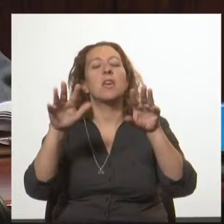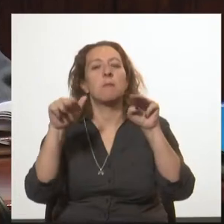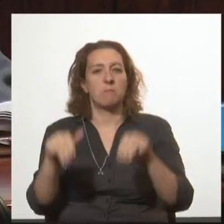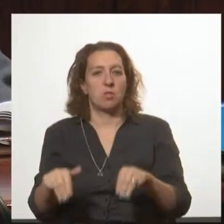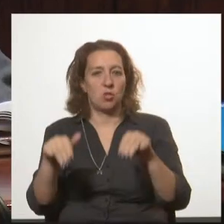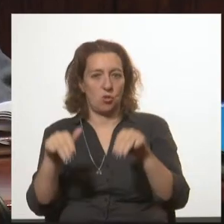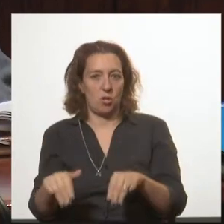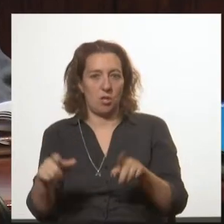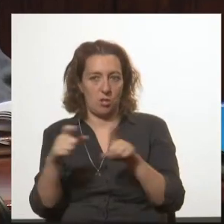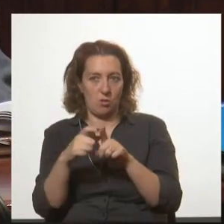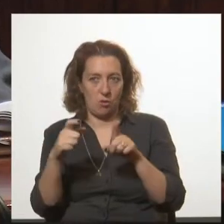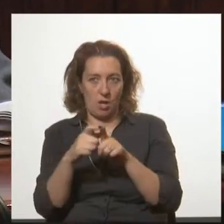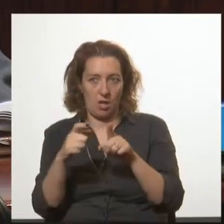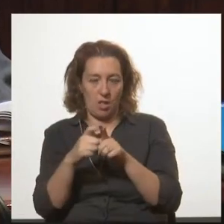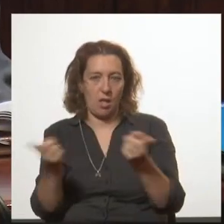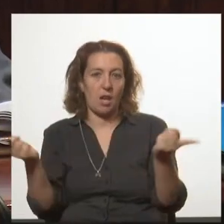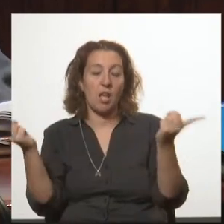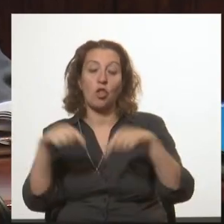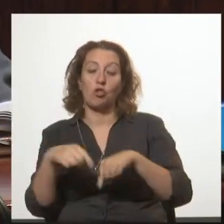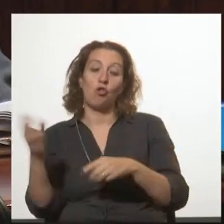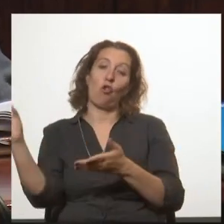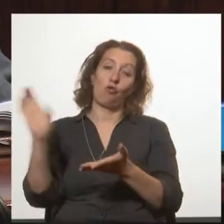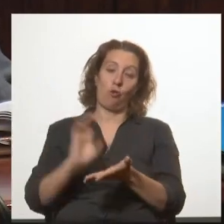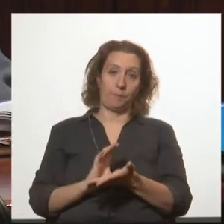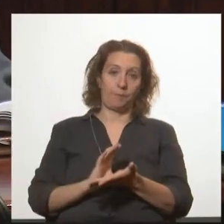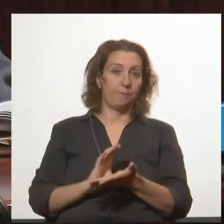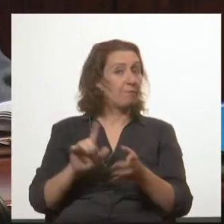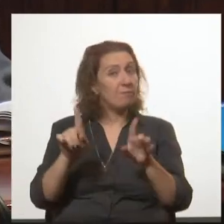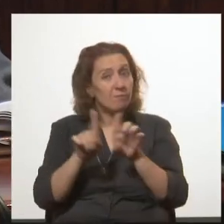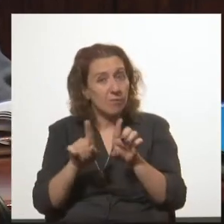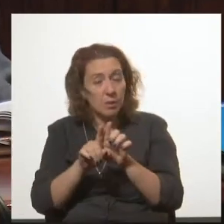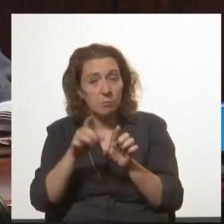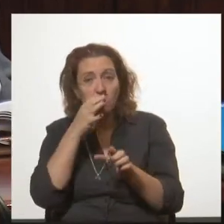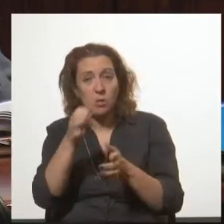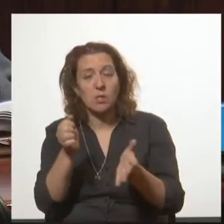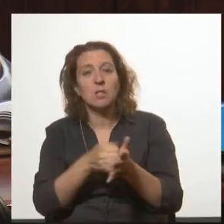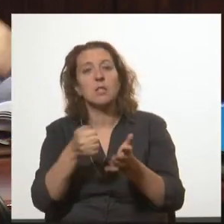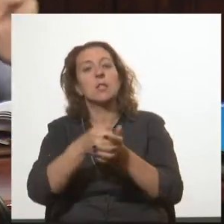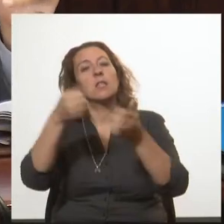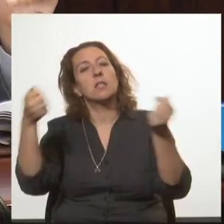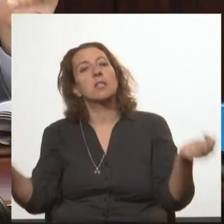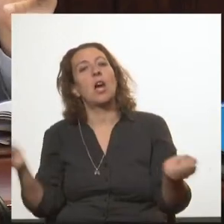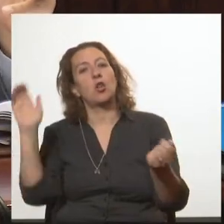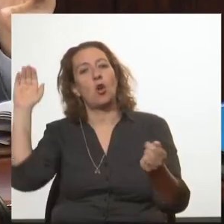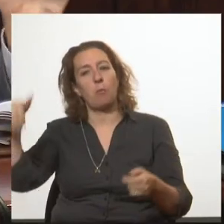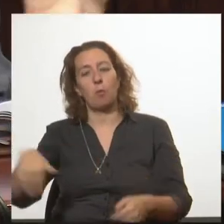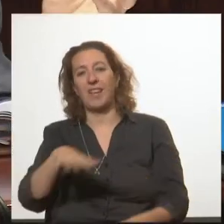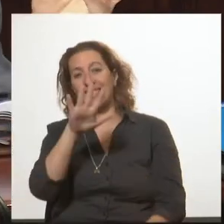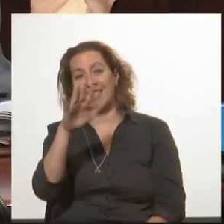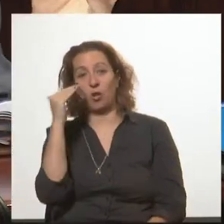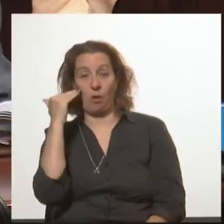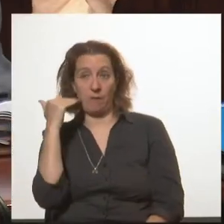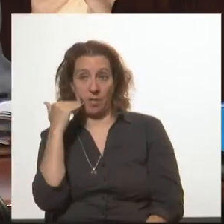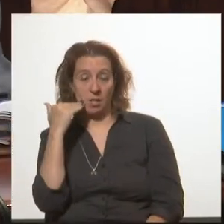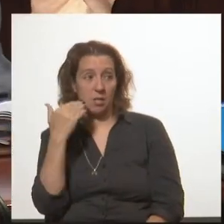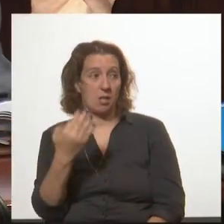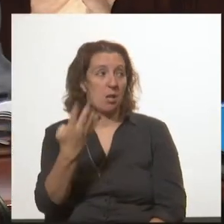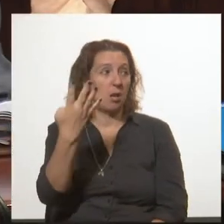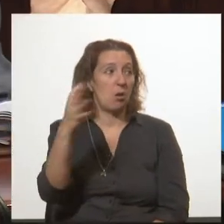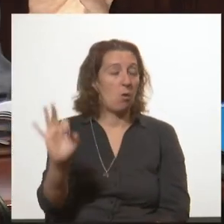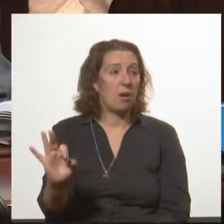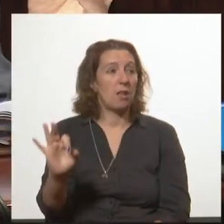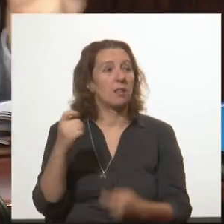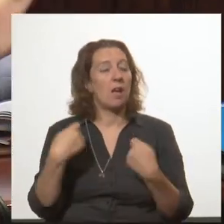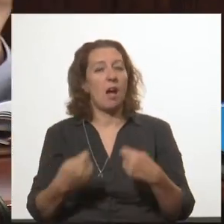retorno lo mismo expresa en la república en el diario de la república del 5 de abril es decir 40 de